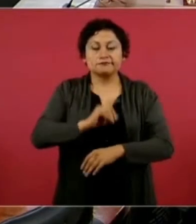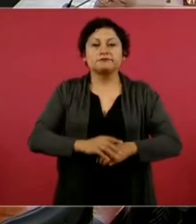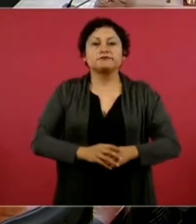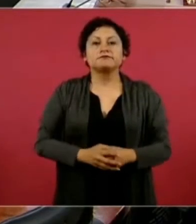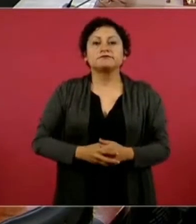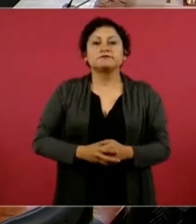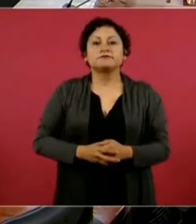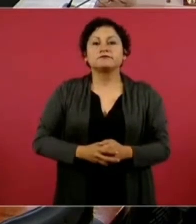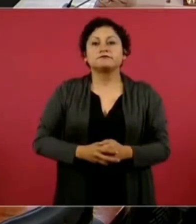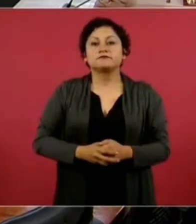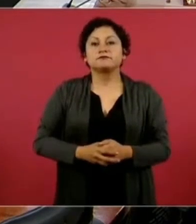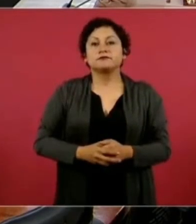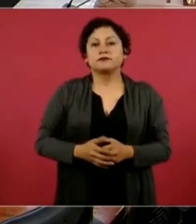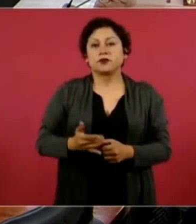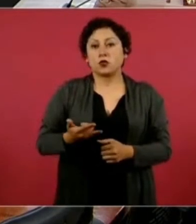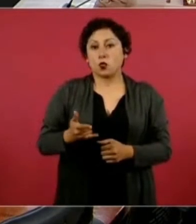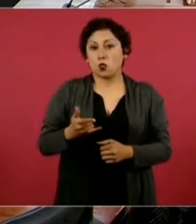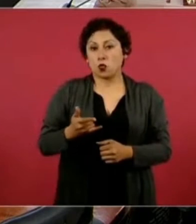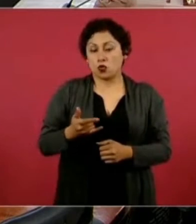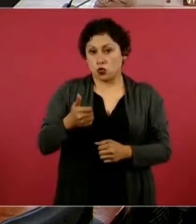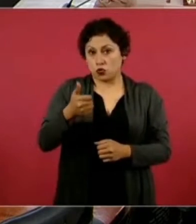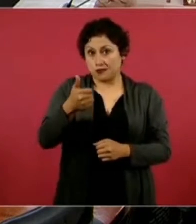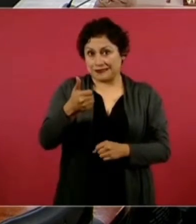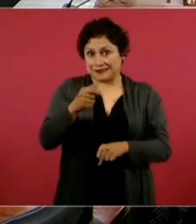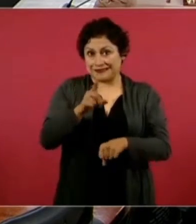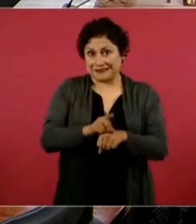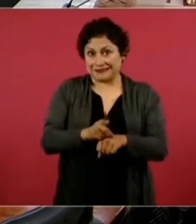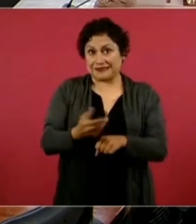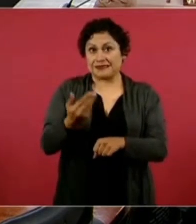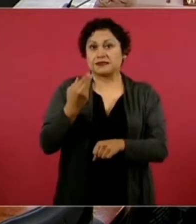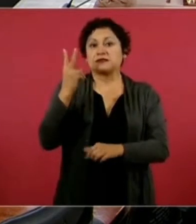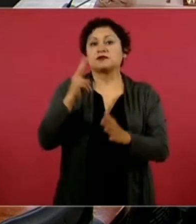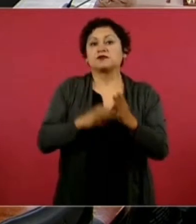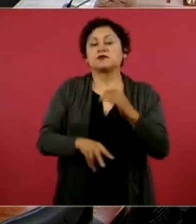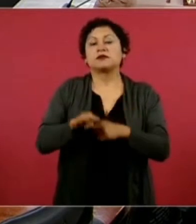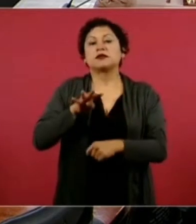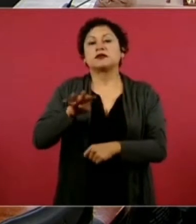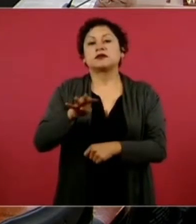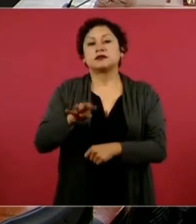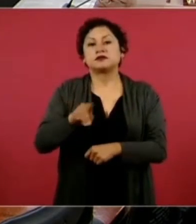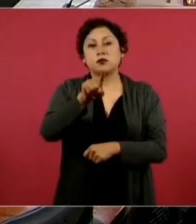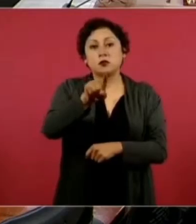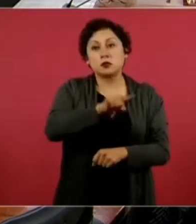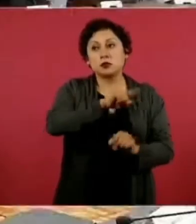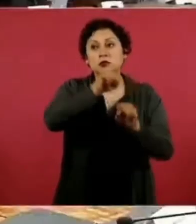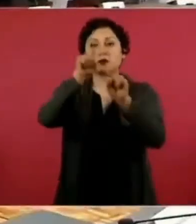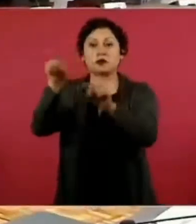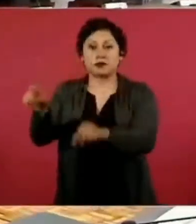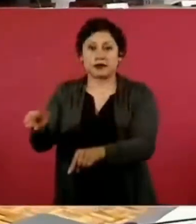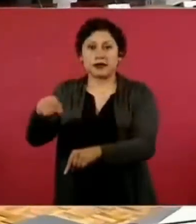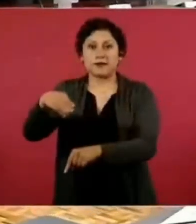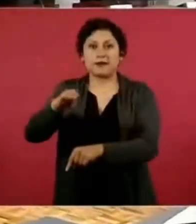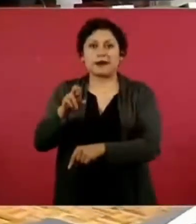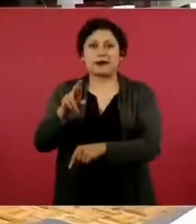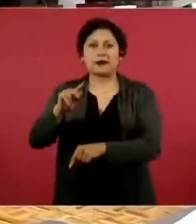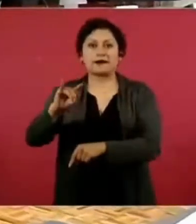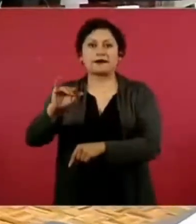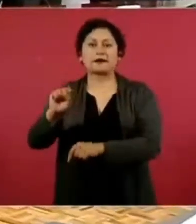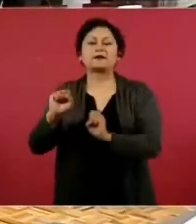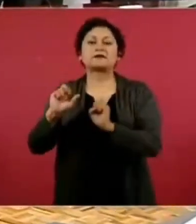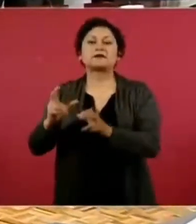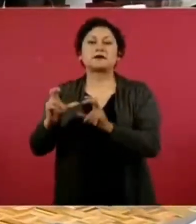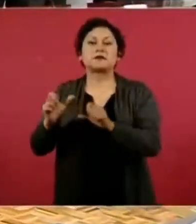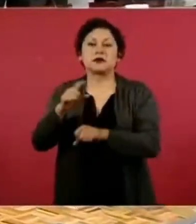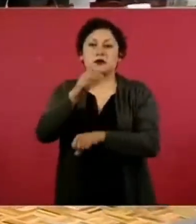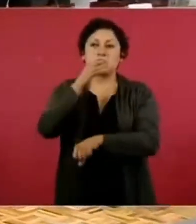El 6 de julio de 2019, en Las Margaritas, Chiapas, usted hizo un llamado al ejército zapatista para dejar a